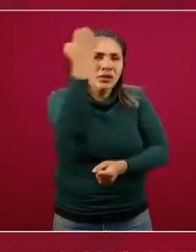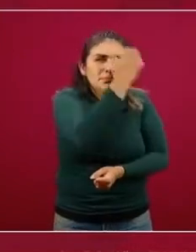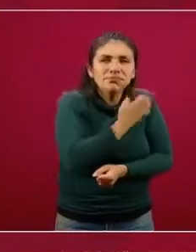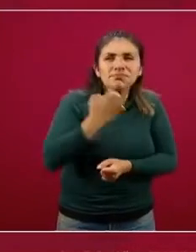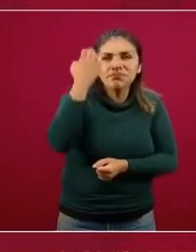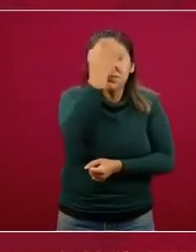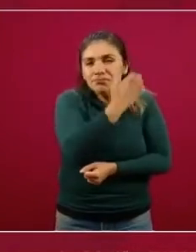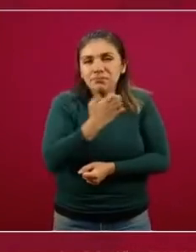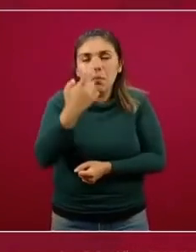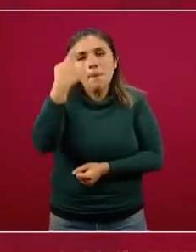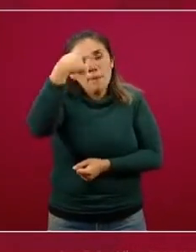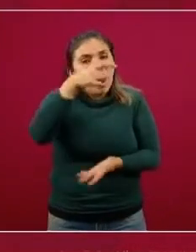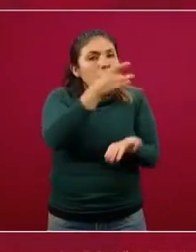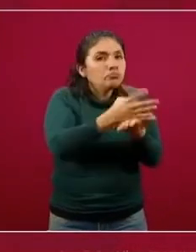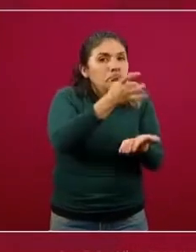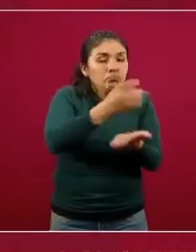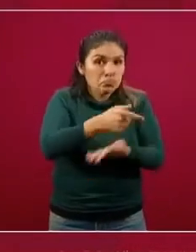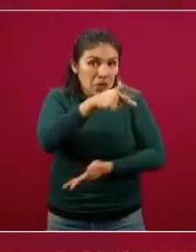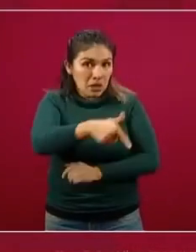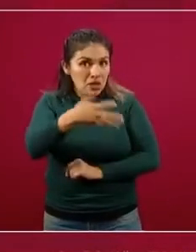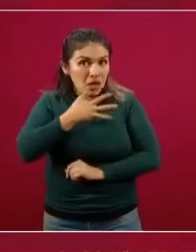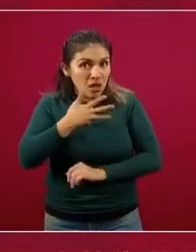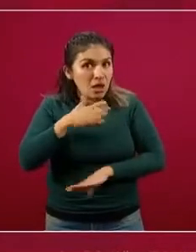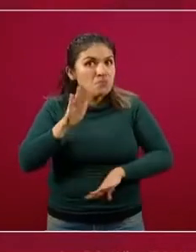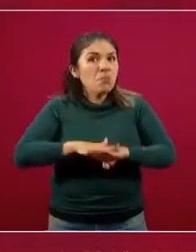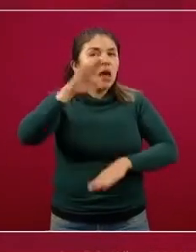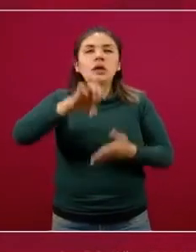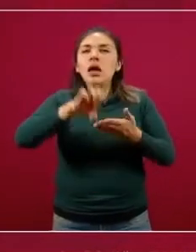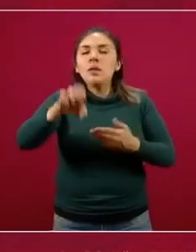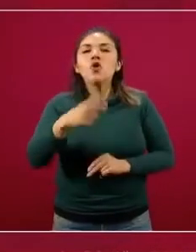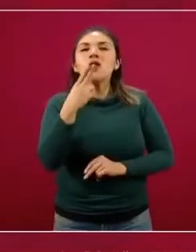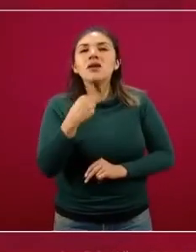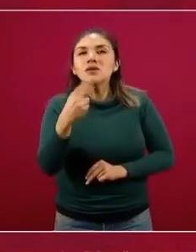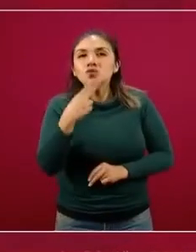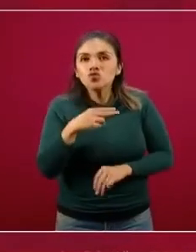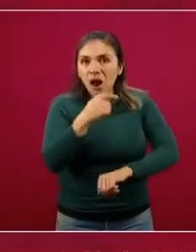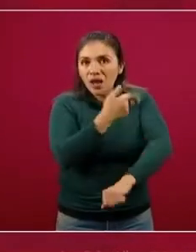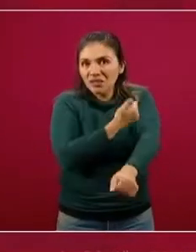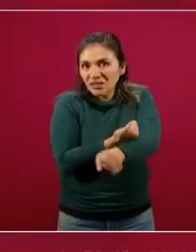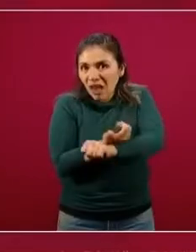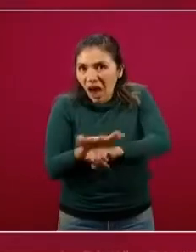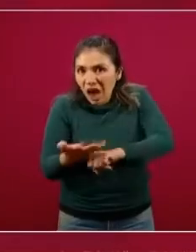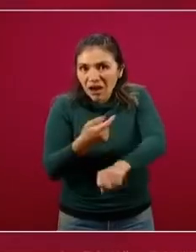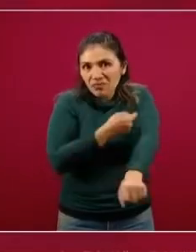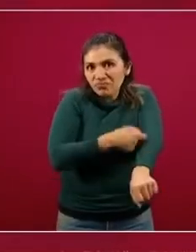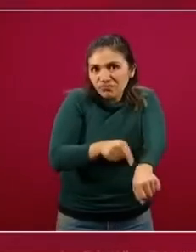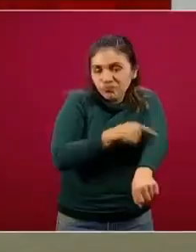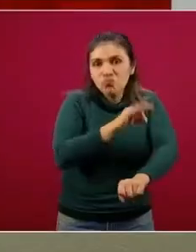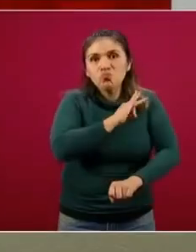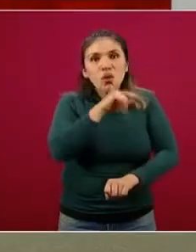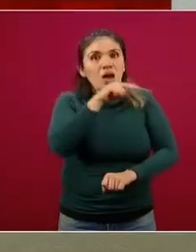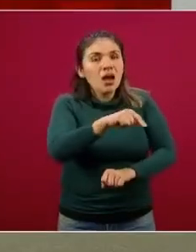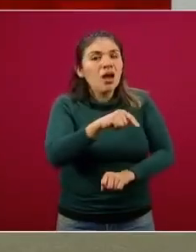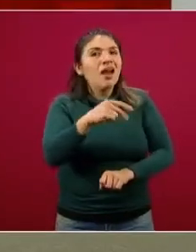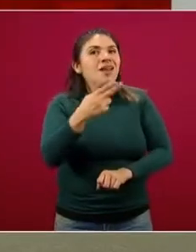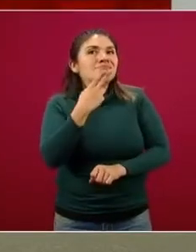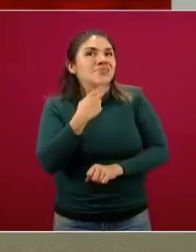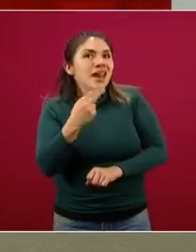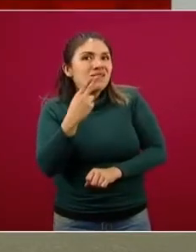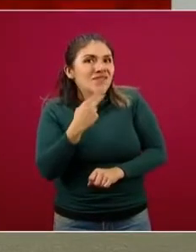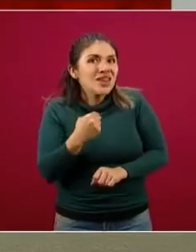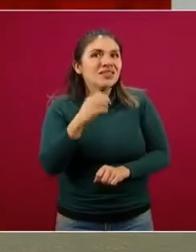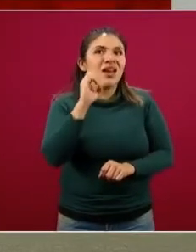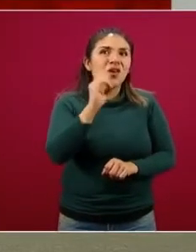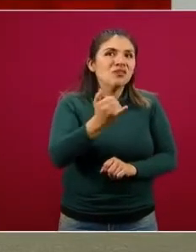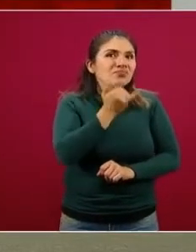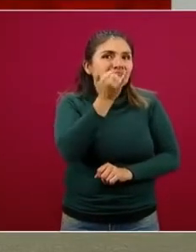donde podría identificarse si hay elevación, por ejemplo, de azúcar en la sangre, que lo pudiera poner en un cuadro prediabético o